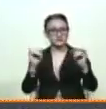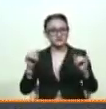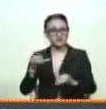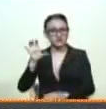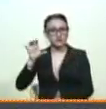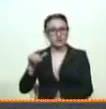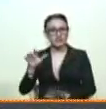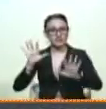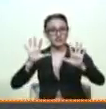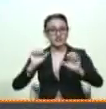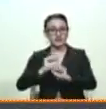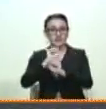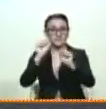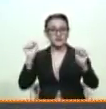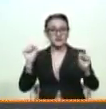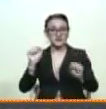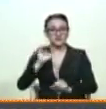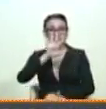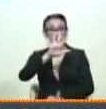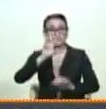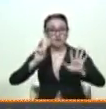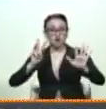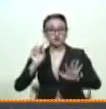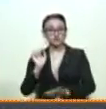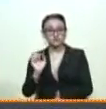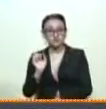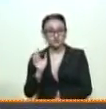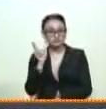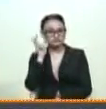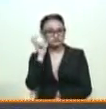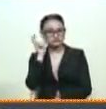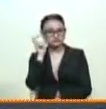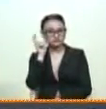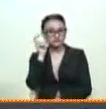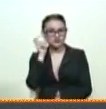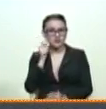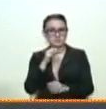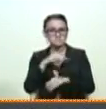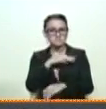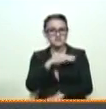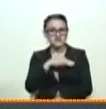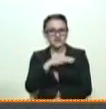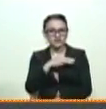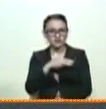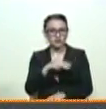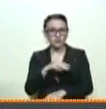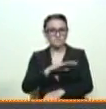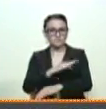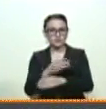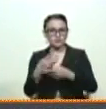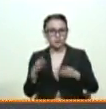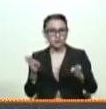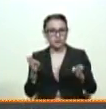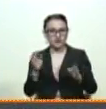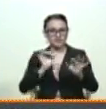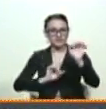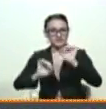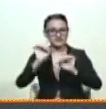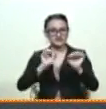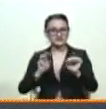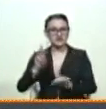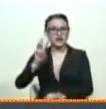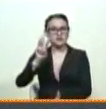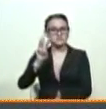cuando son las 10 de la mañana, 58 minutos, vamos a escuchar declaraciones del ministro del Poder Popular para la Defensa,